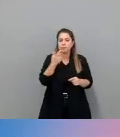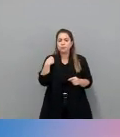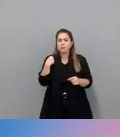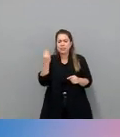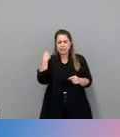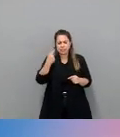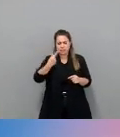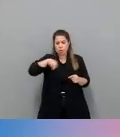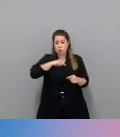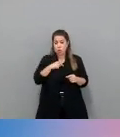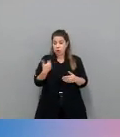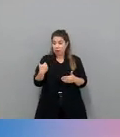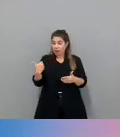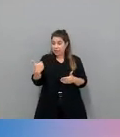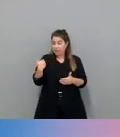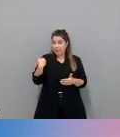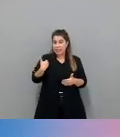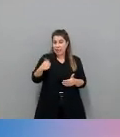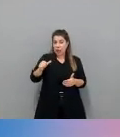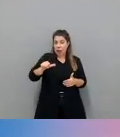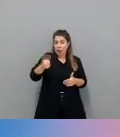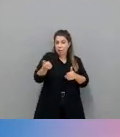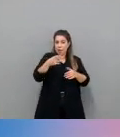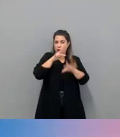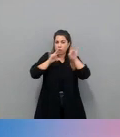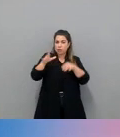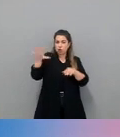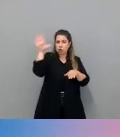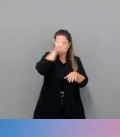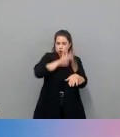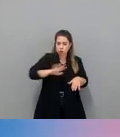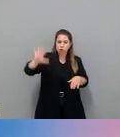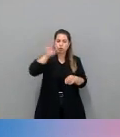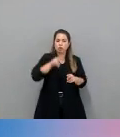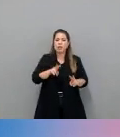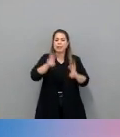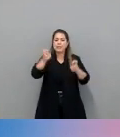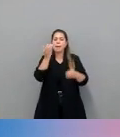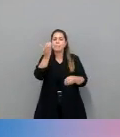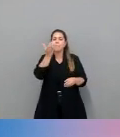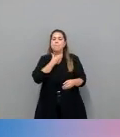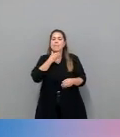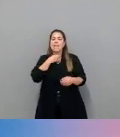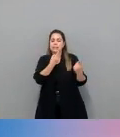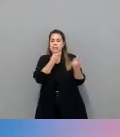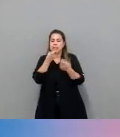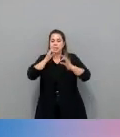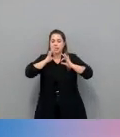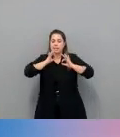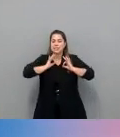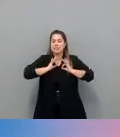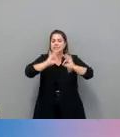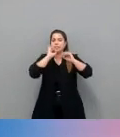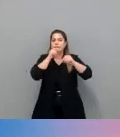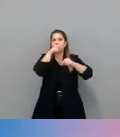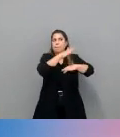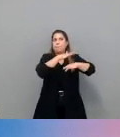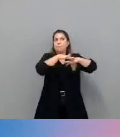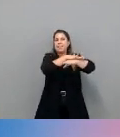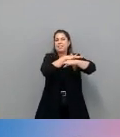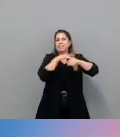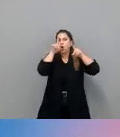hemos solicitado ahora en todo el territorio, que son las becas de necesidades educativas especiales del Ministerio de